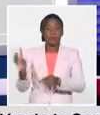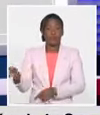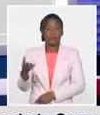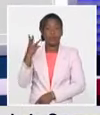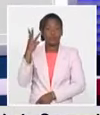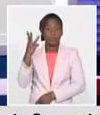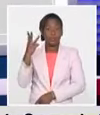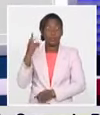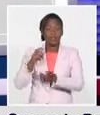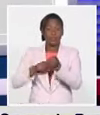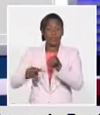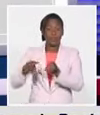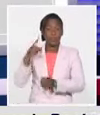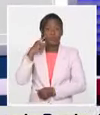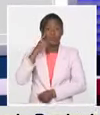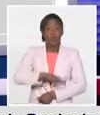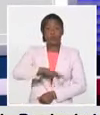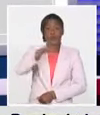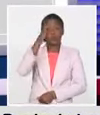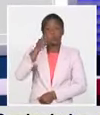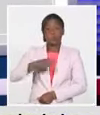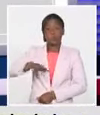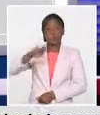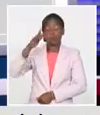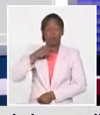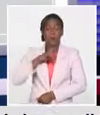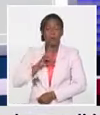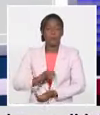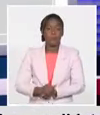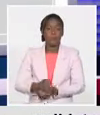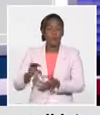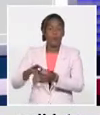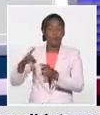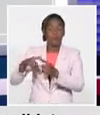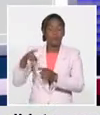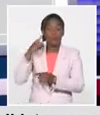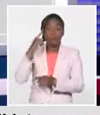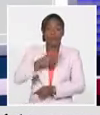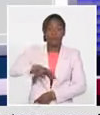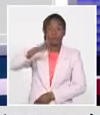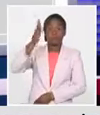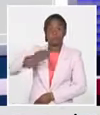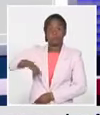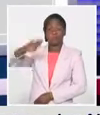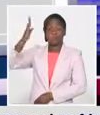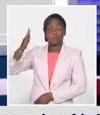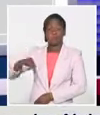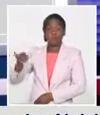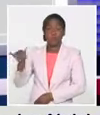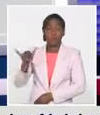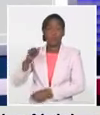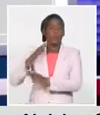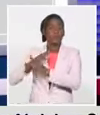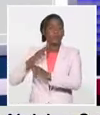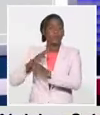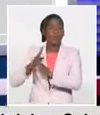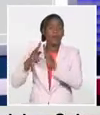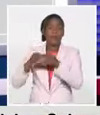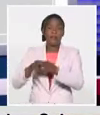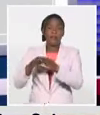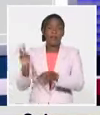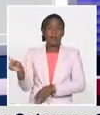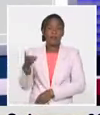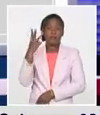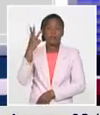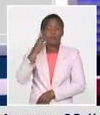montañosas. Por ejemplo, Guantánamo, más del 75% es montañoso, lo propio sucede con Santiago de Cuba y Granma.